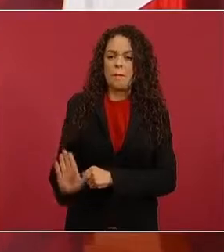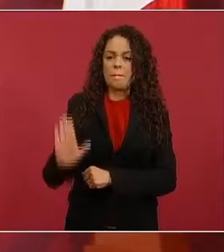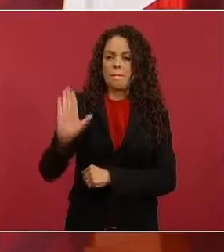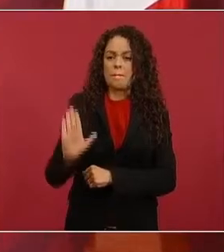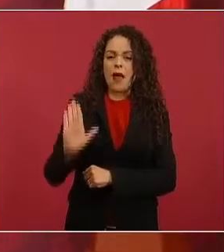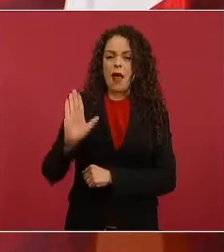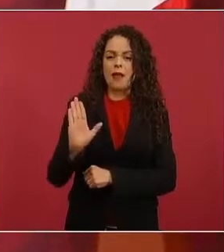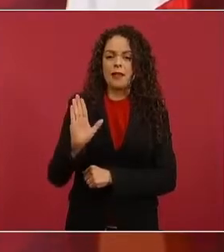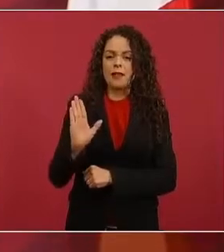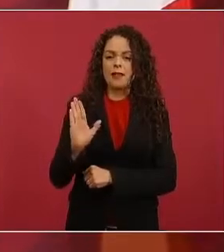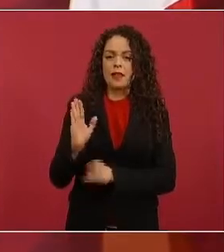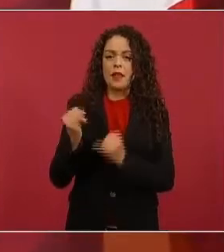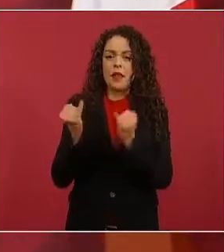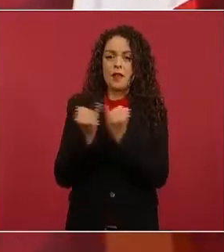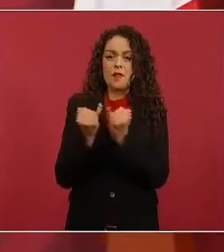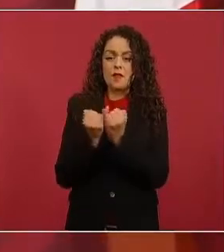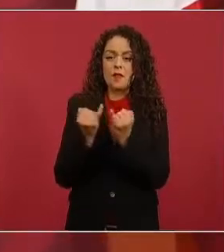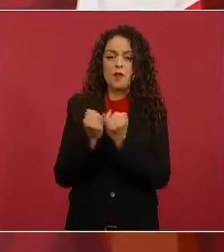usan los fifís.